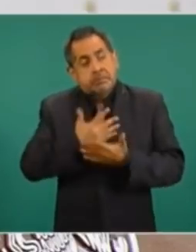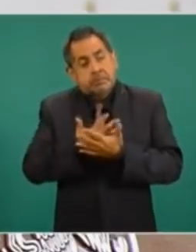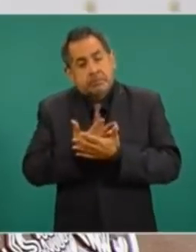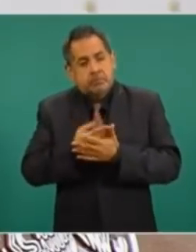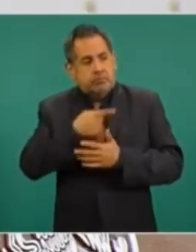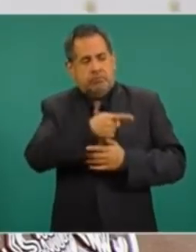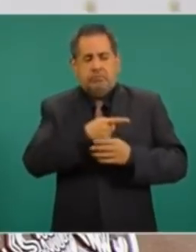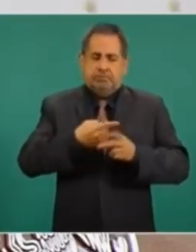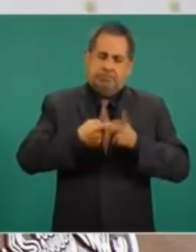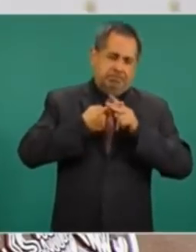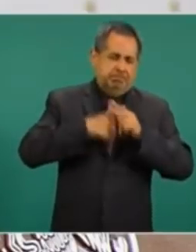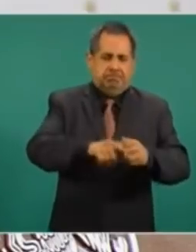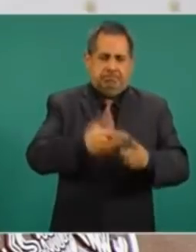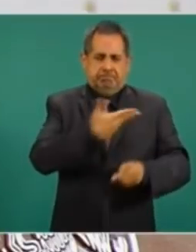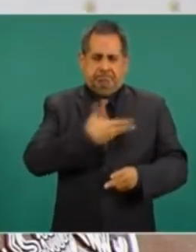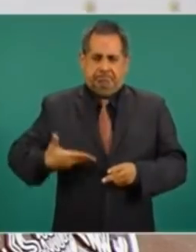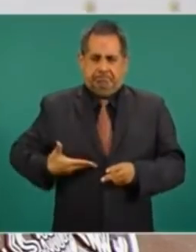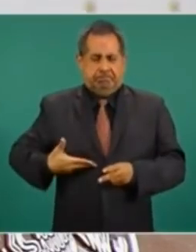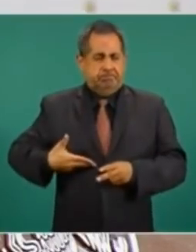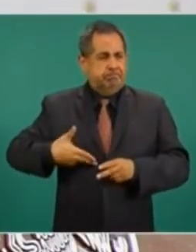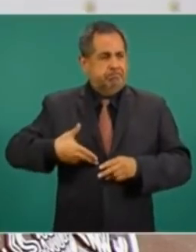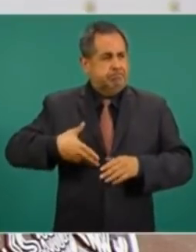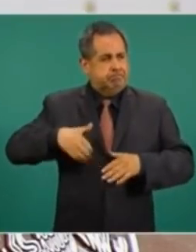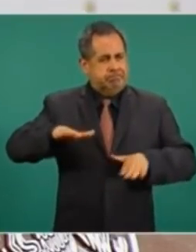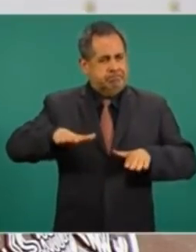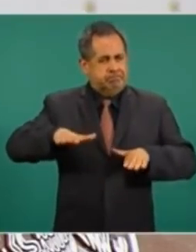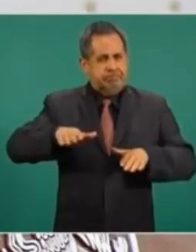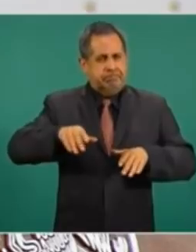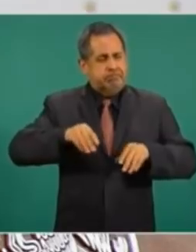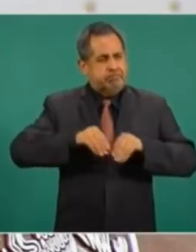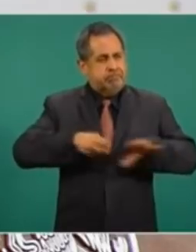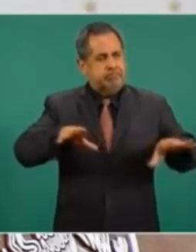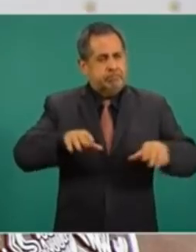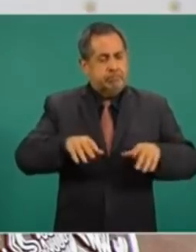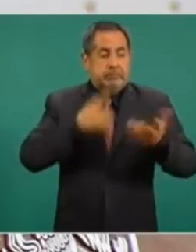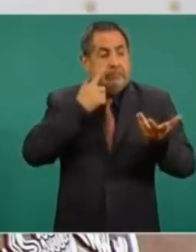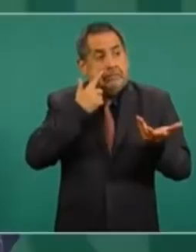de toma de posición. Porque sí creo que va a abordar el tema.